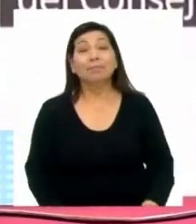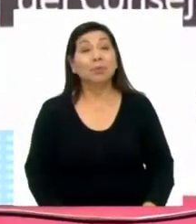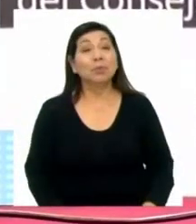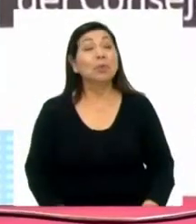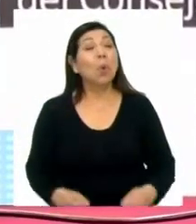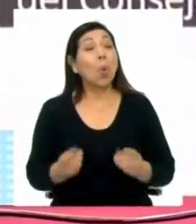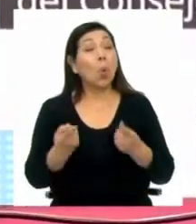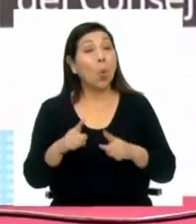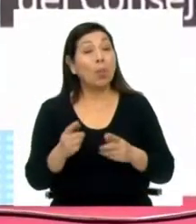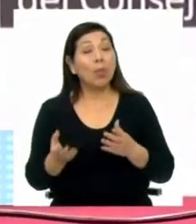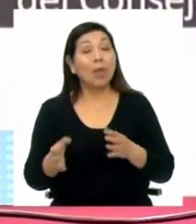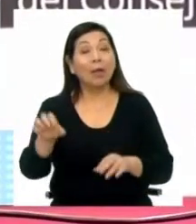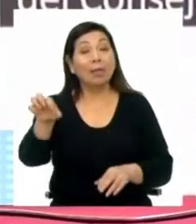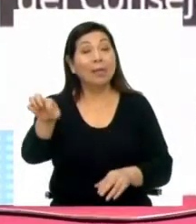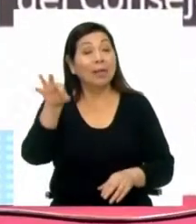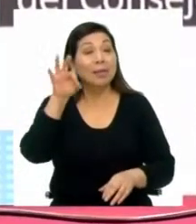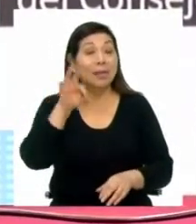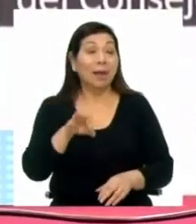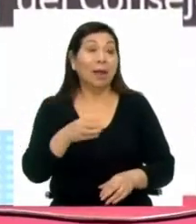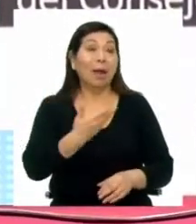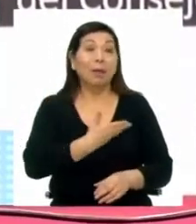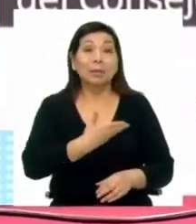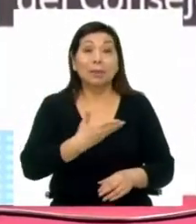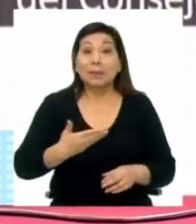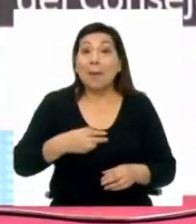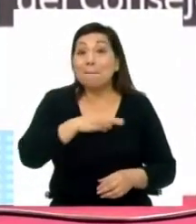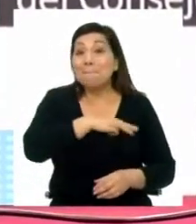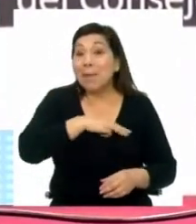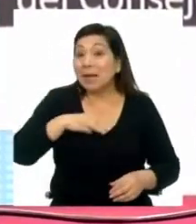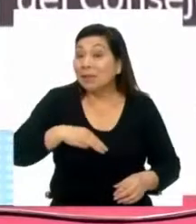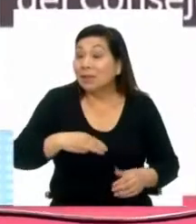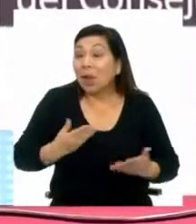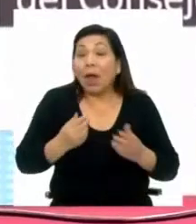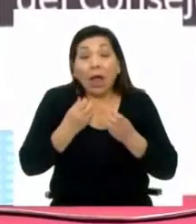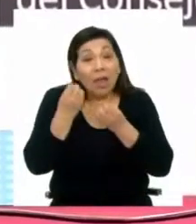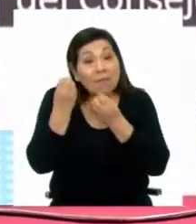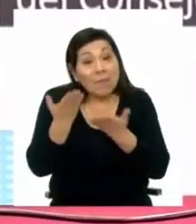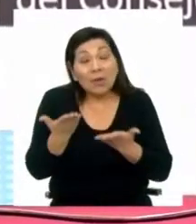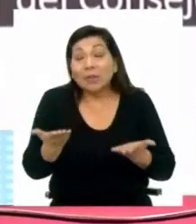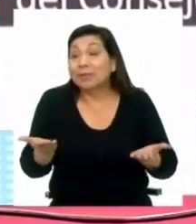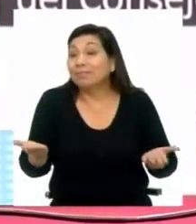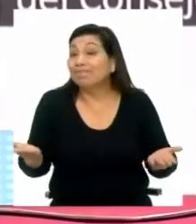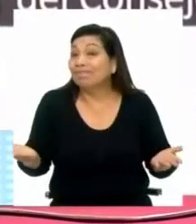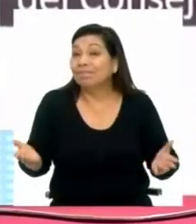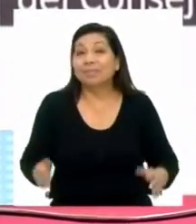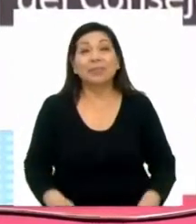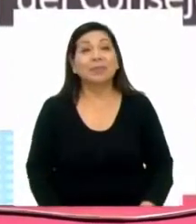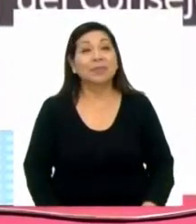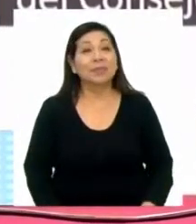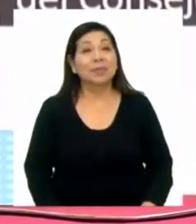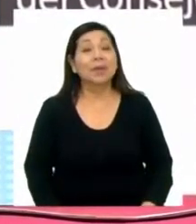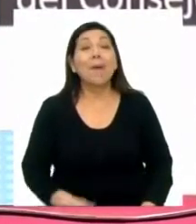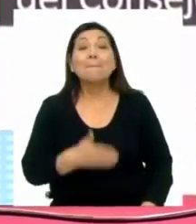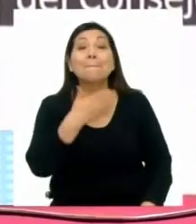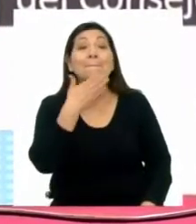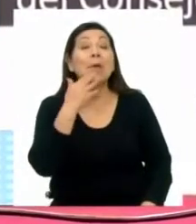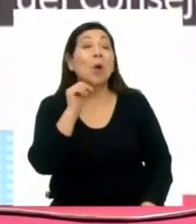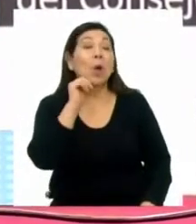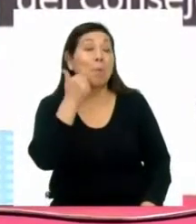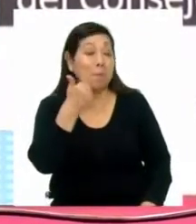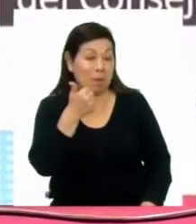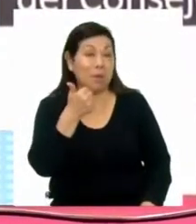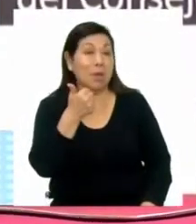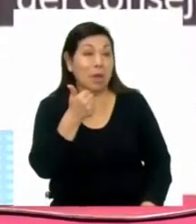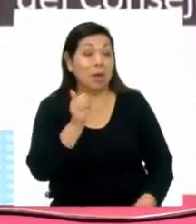un nombramiento de esta naturaleza sea en las horas adecuadas para que podamos informar a la población. Entonces, lo ideal es que